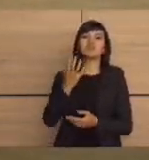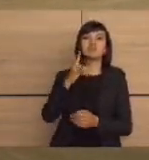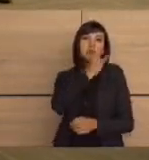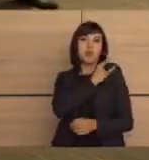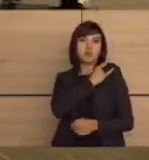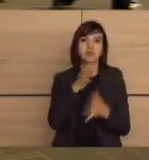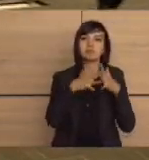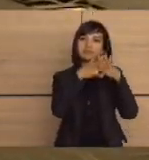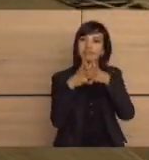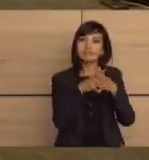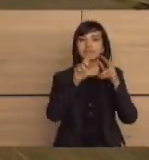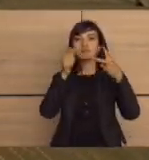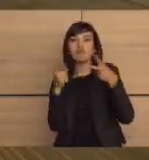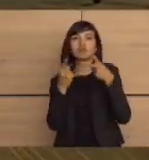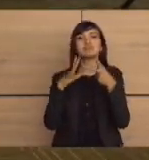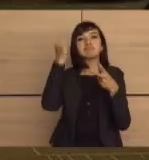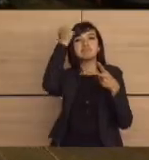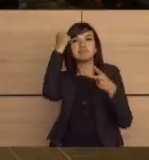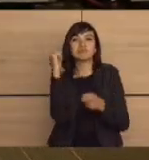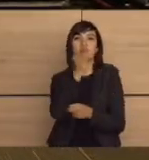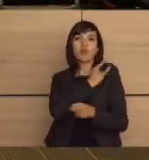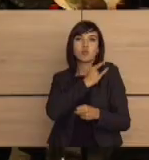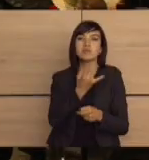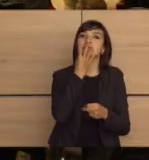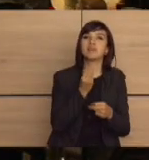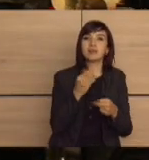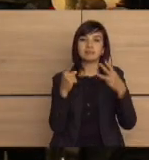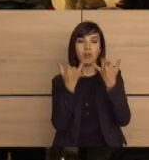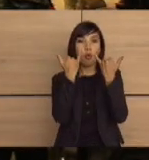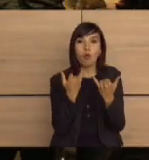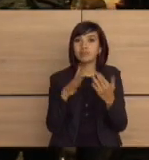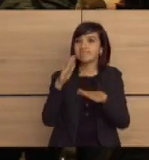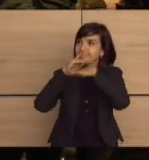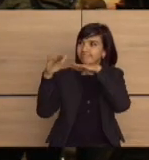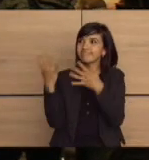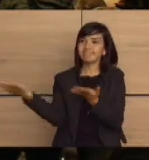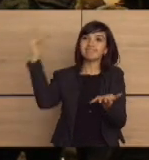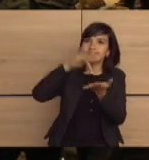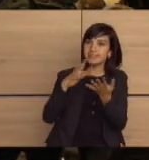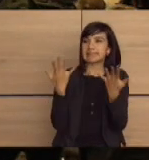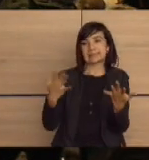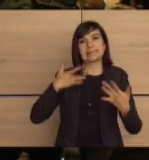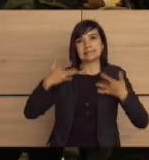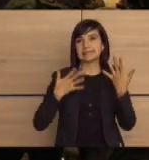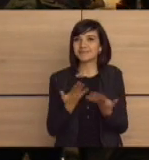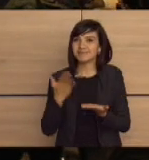de la Universidad Externado de Colombia. Profesora, es un gusto tenerla en este conversatorio.